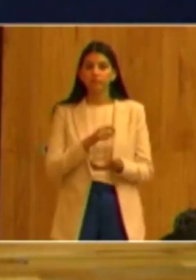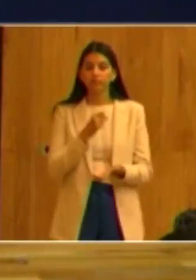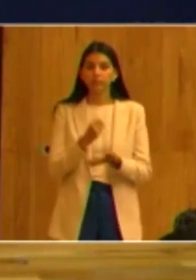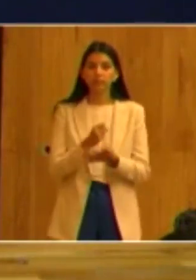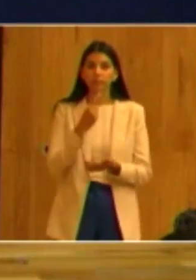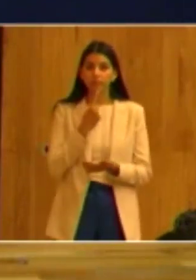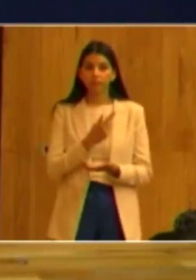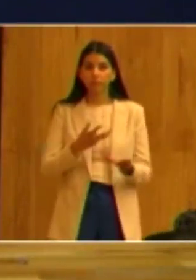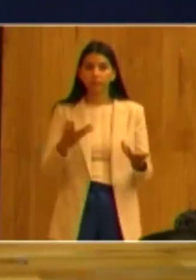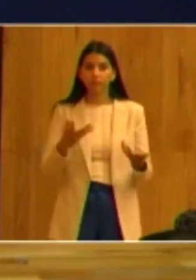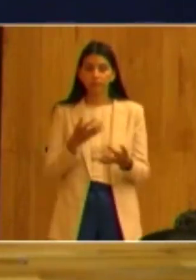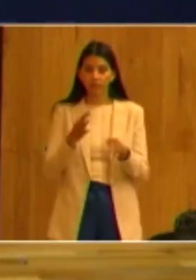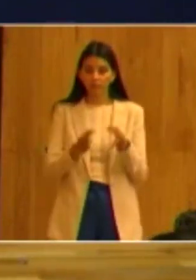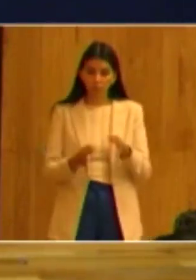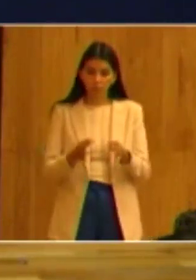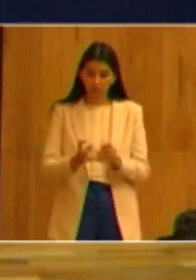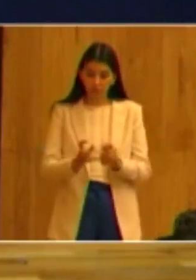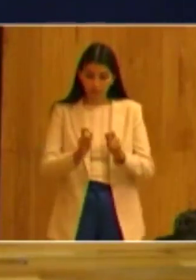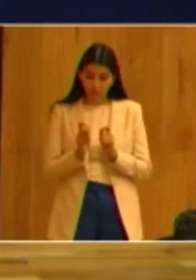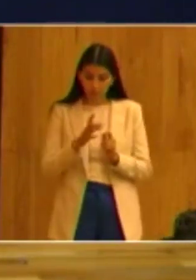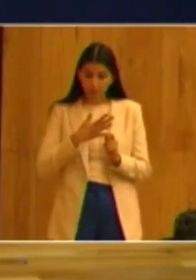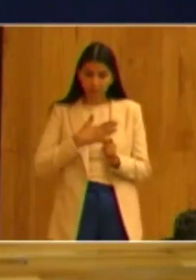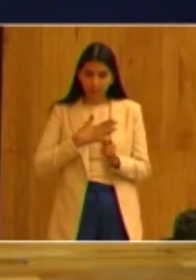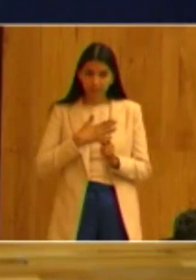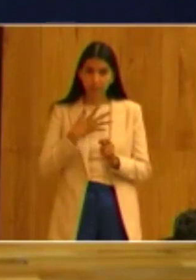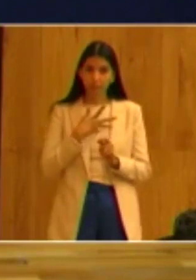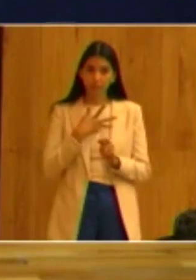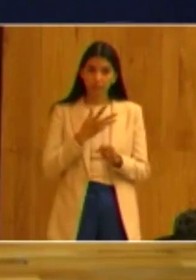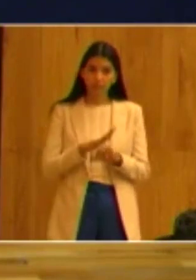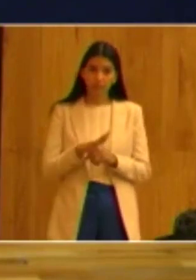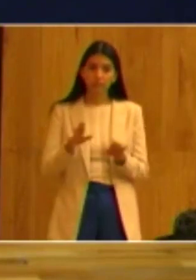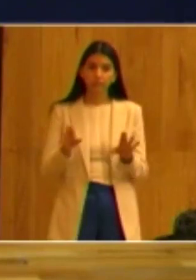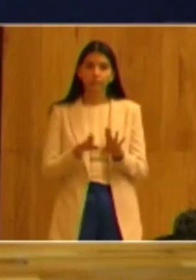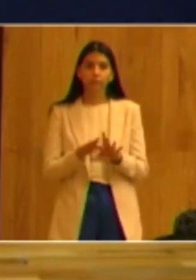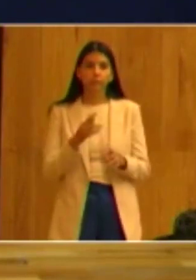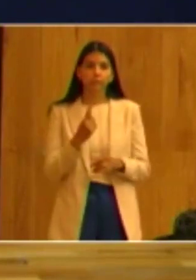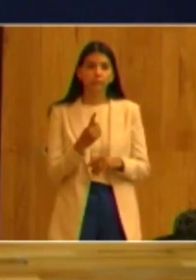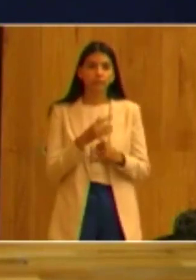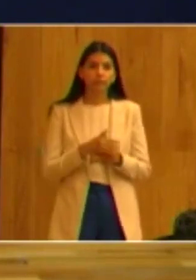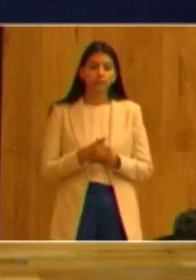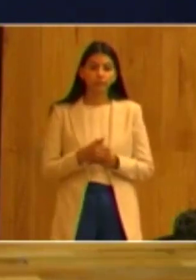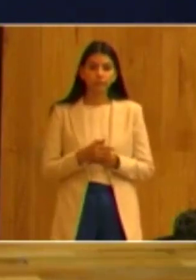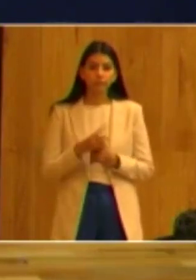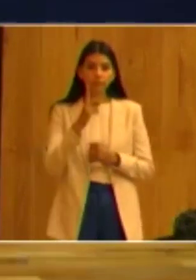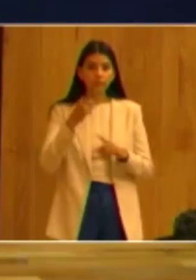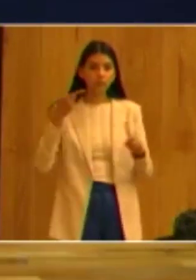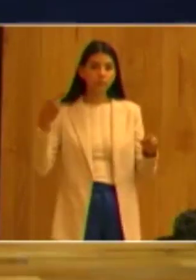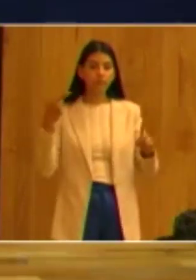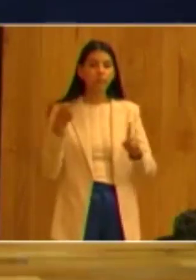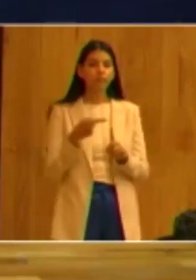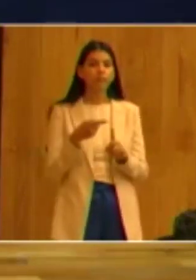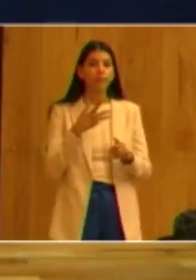se dictó por el juzgado a mi cargo tuvo como una finalidad, un